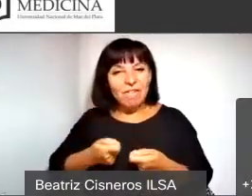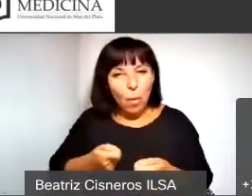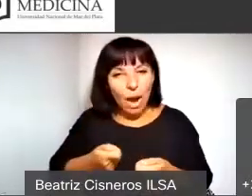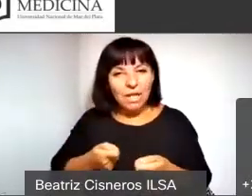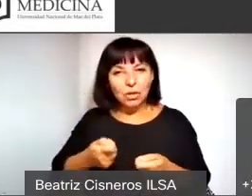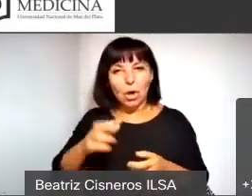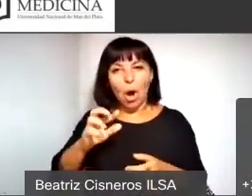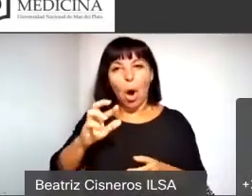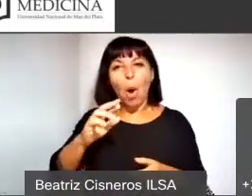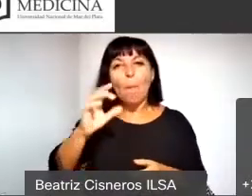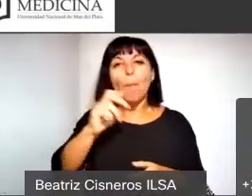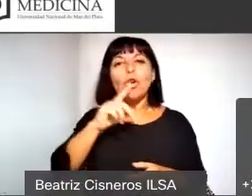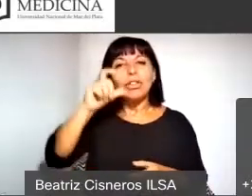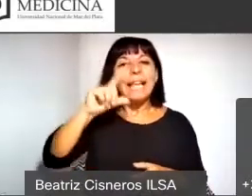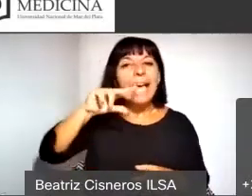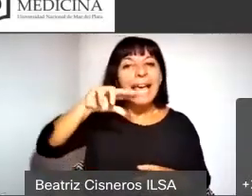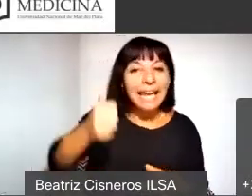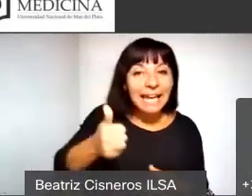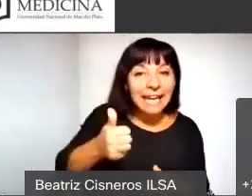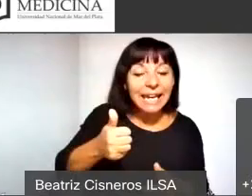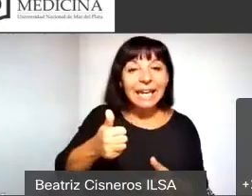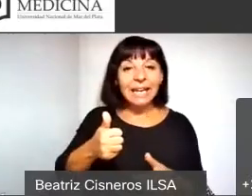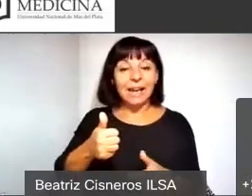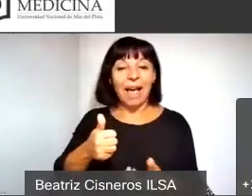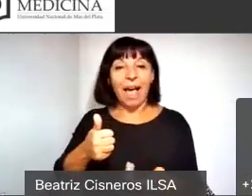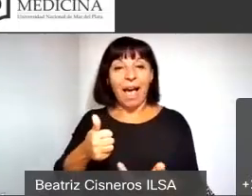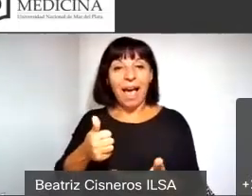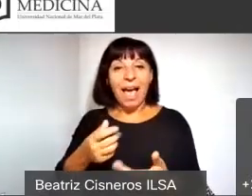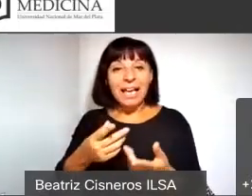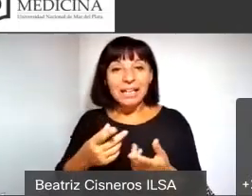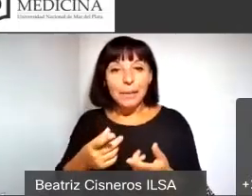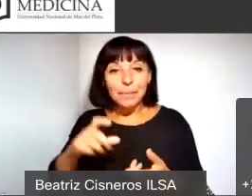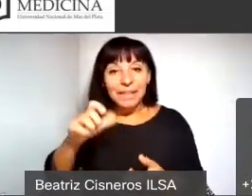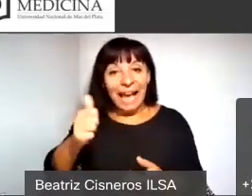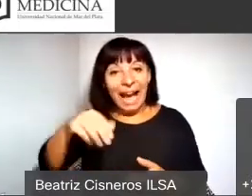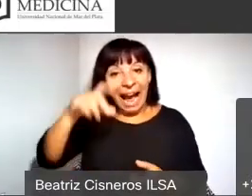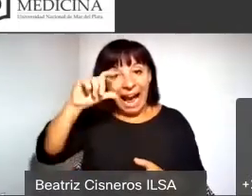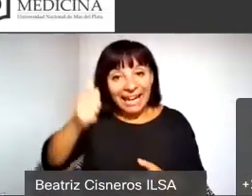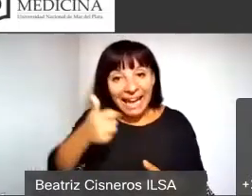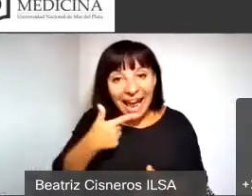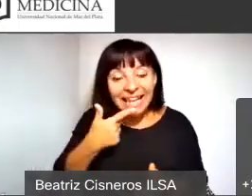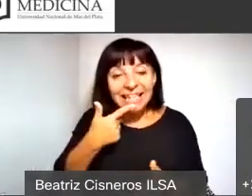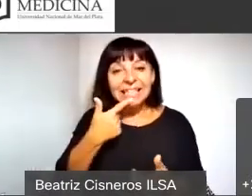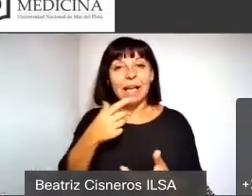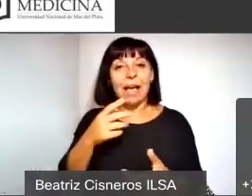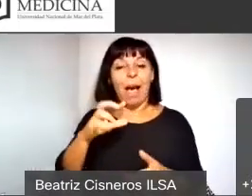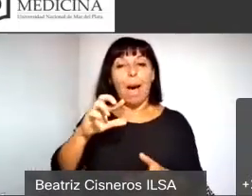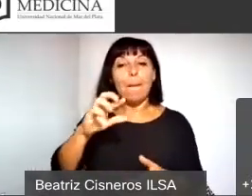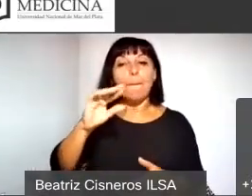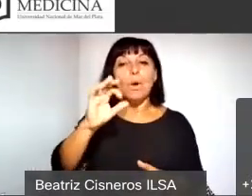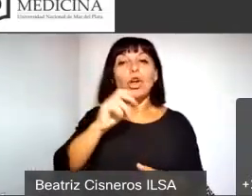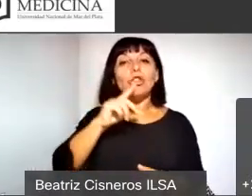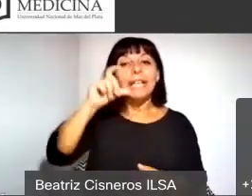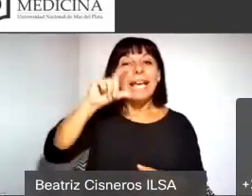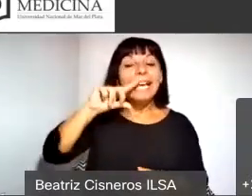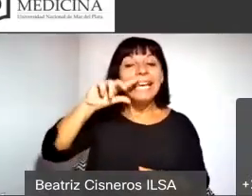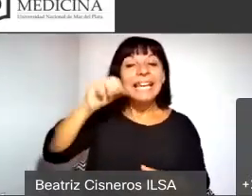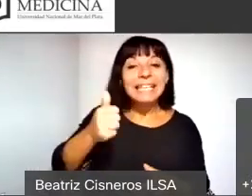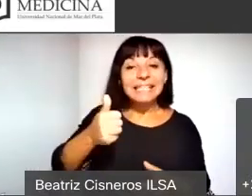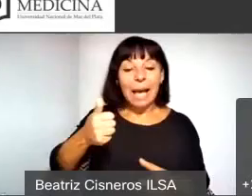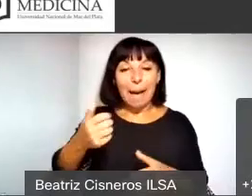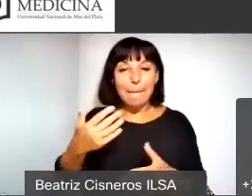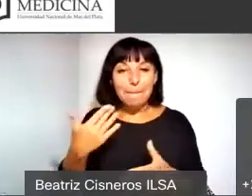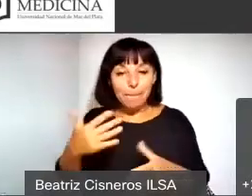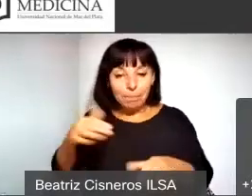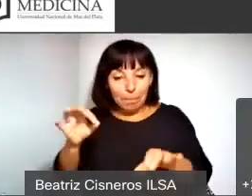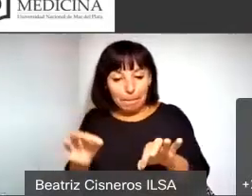proteínas transmembranales, que son las proteínas canales, y tanto proteínas canales como proteínas transportadoras, que respectivamente permiten el paso